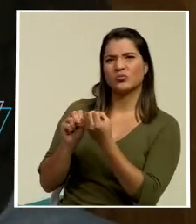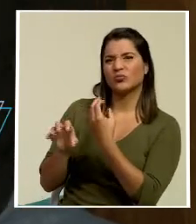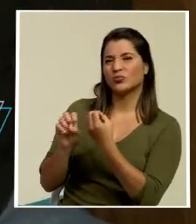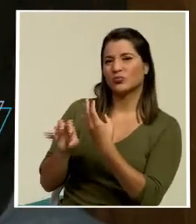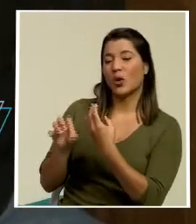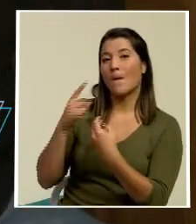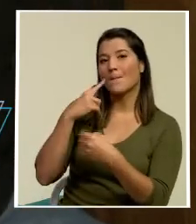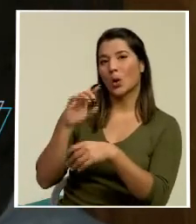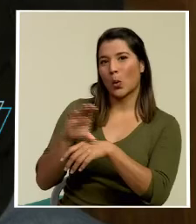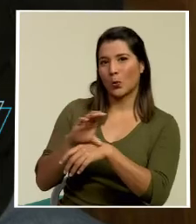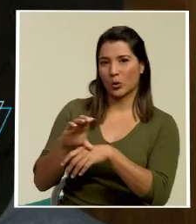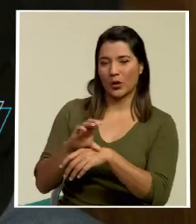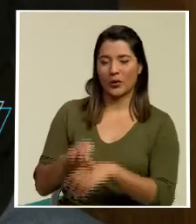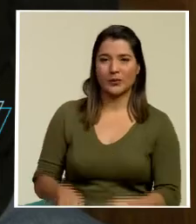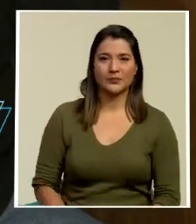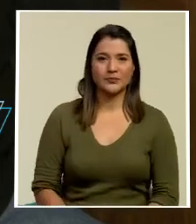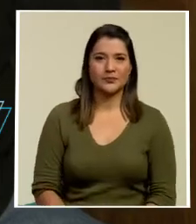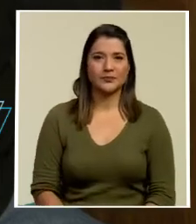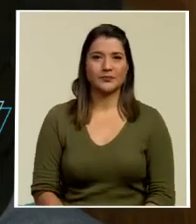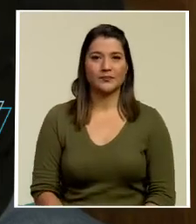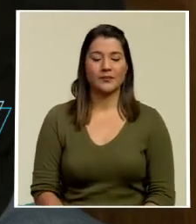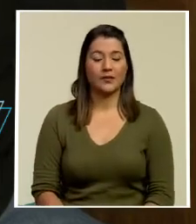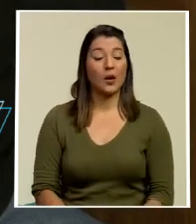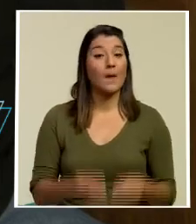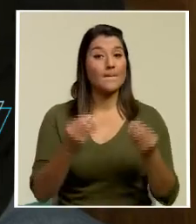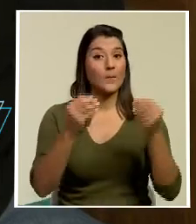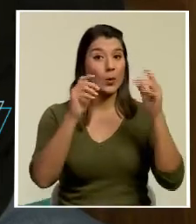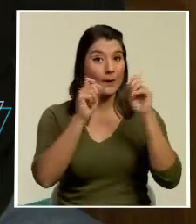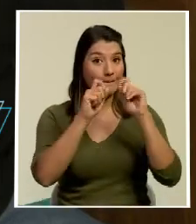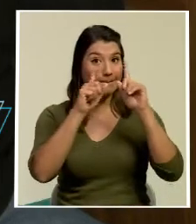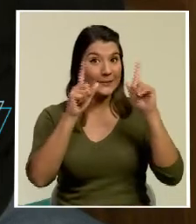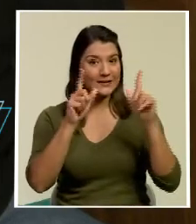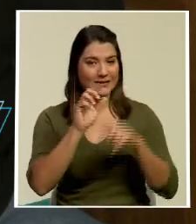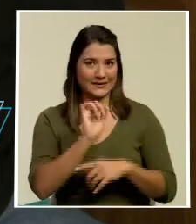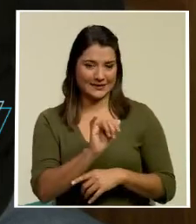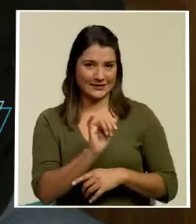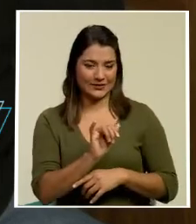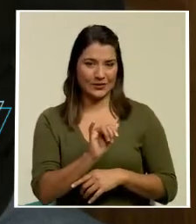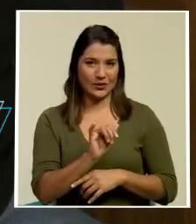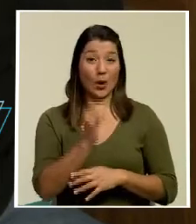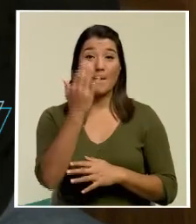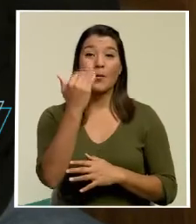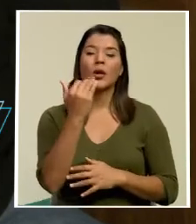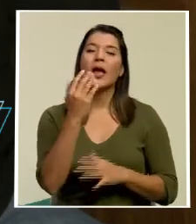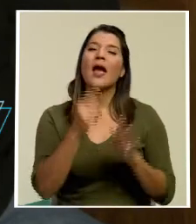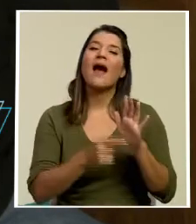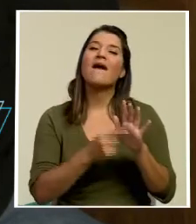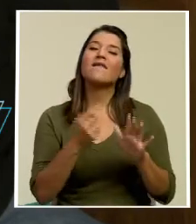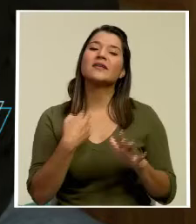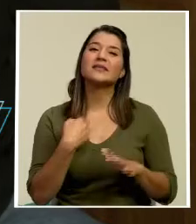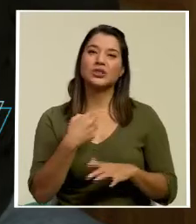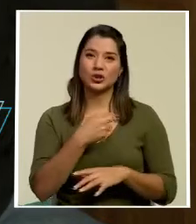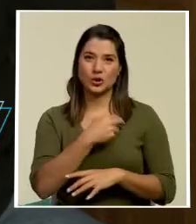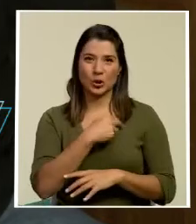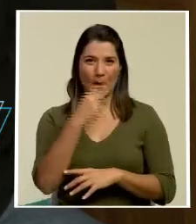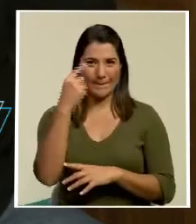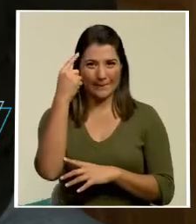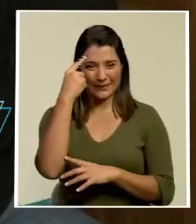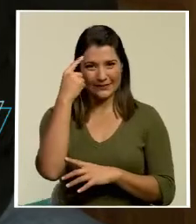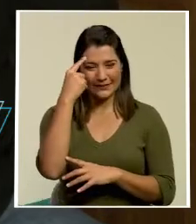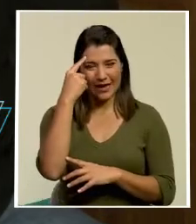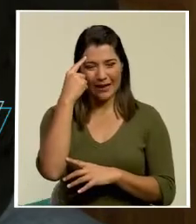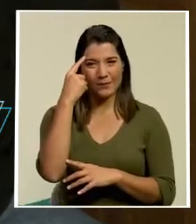computadora. Es impresionante eso porque uno piensa que en